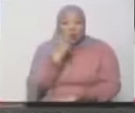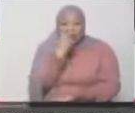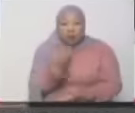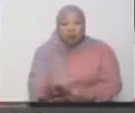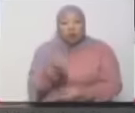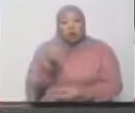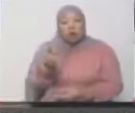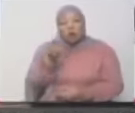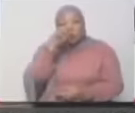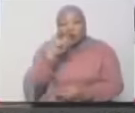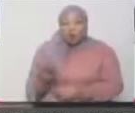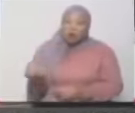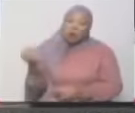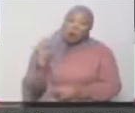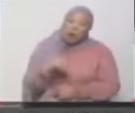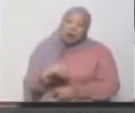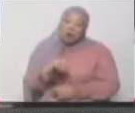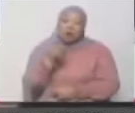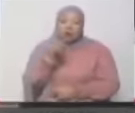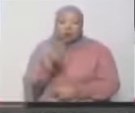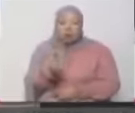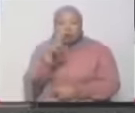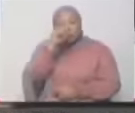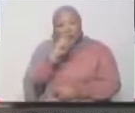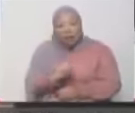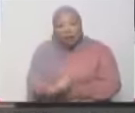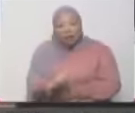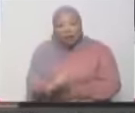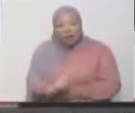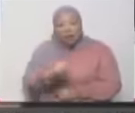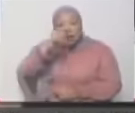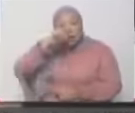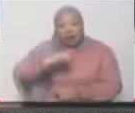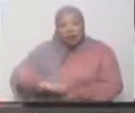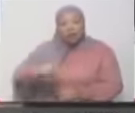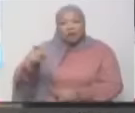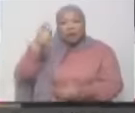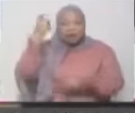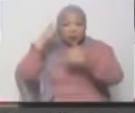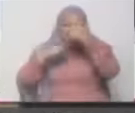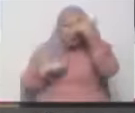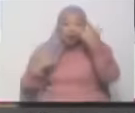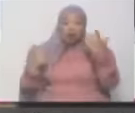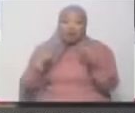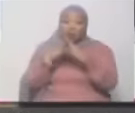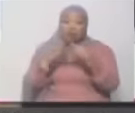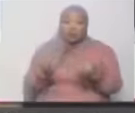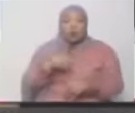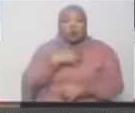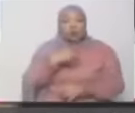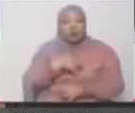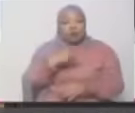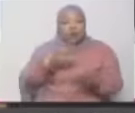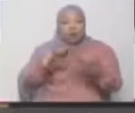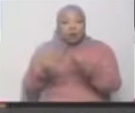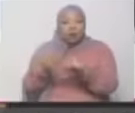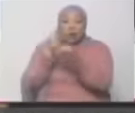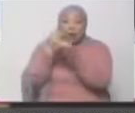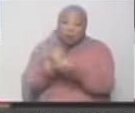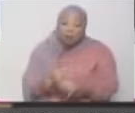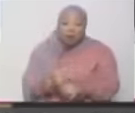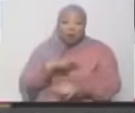un año más, o el 12 aniversario del golpe de timón. Una fecha histórica que todos los comuneros, iniciando el año, esperamos que